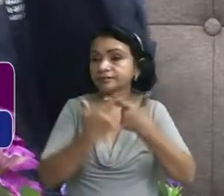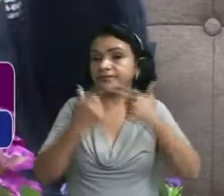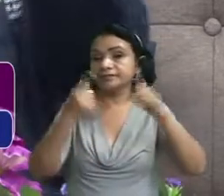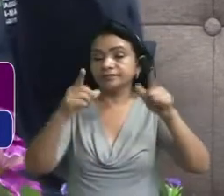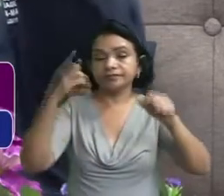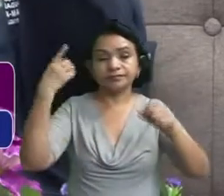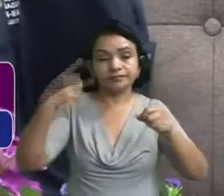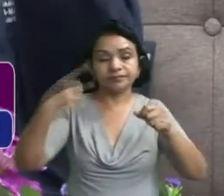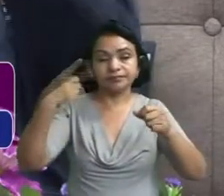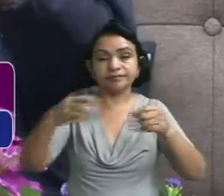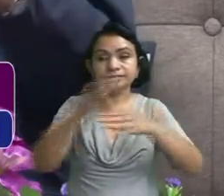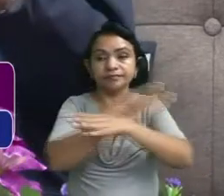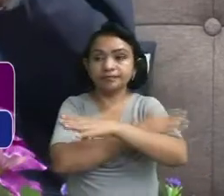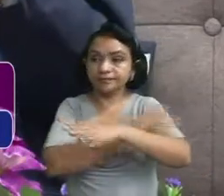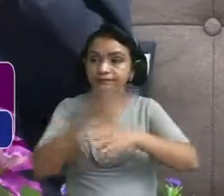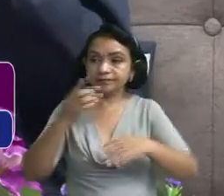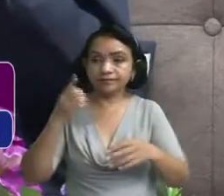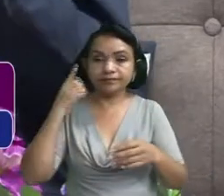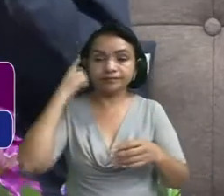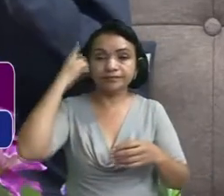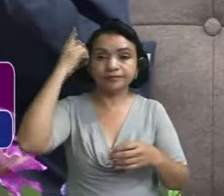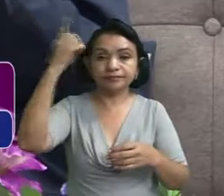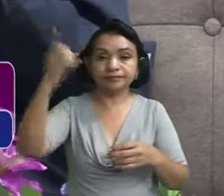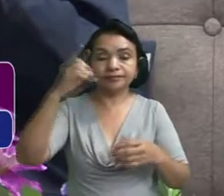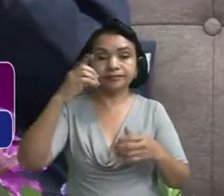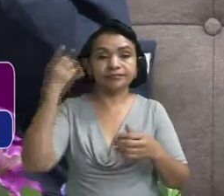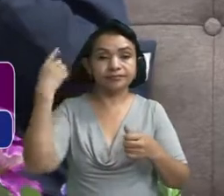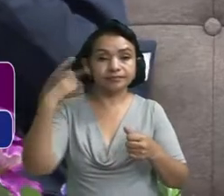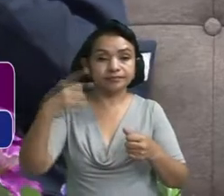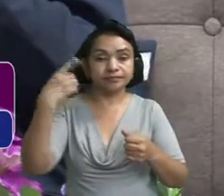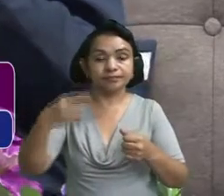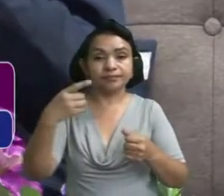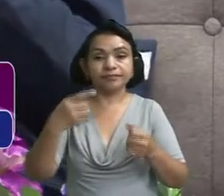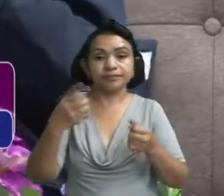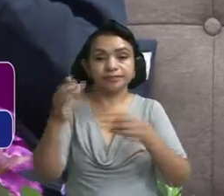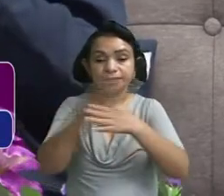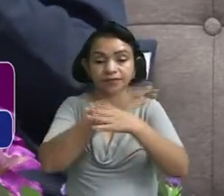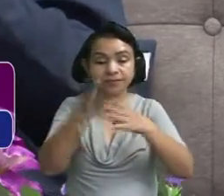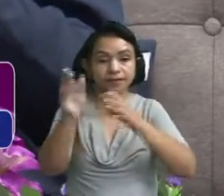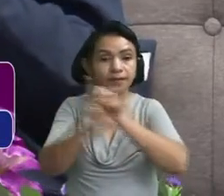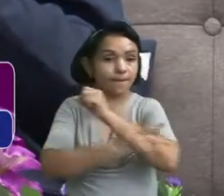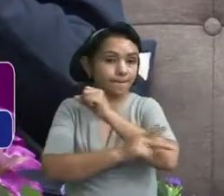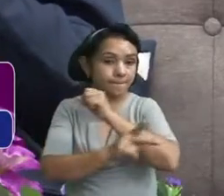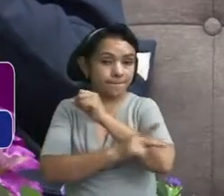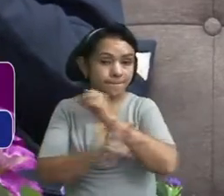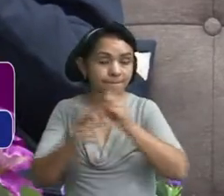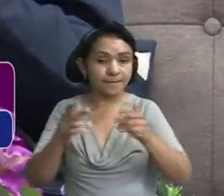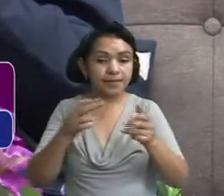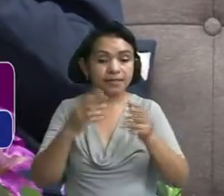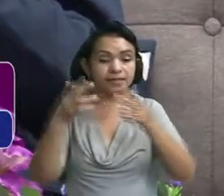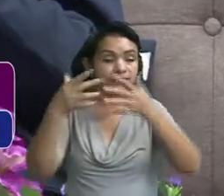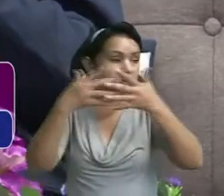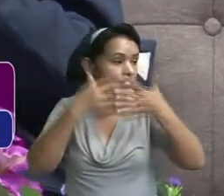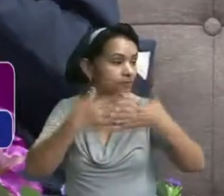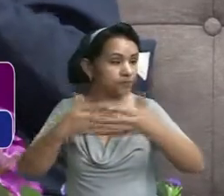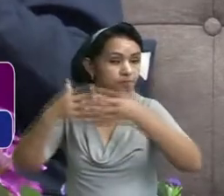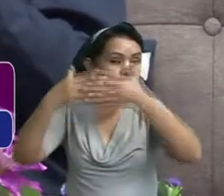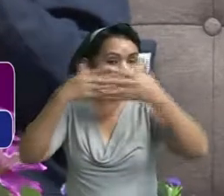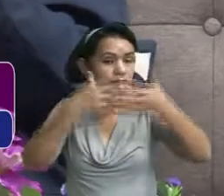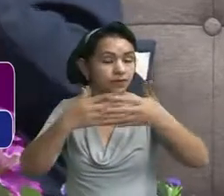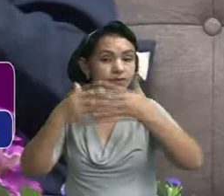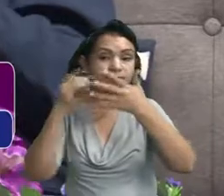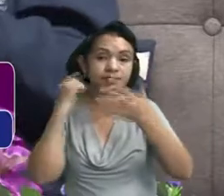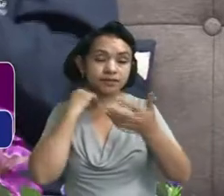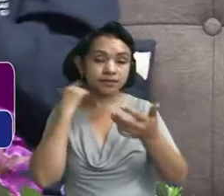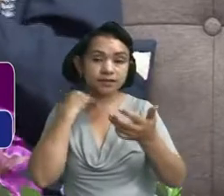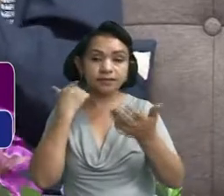y los derechos plenos que tenemos al desarrollo y los derechos de las potencias, en este caso del imperio norteamericano, de que siempre